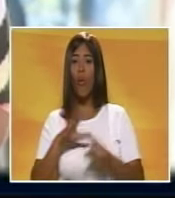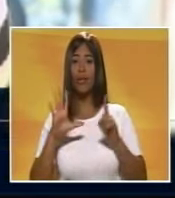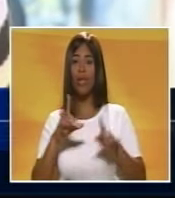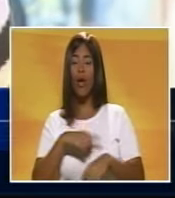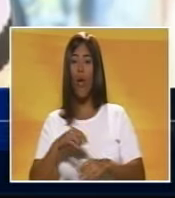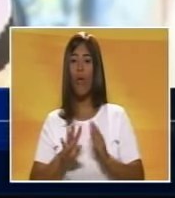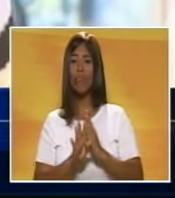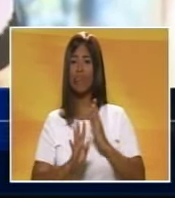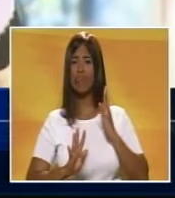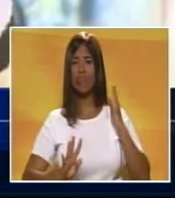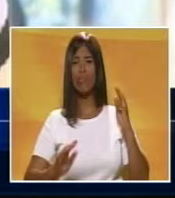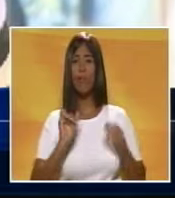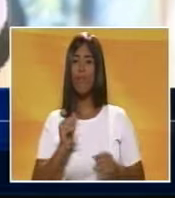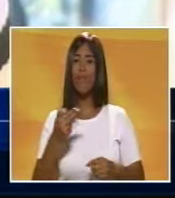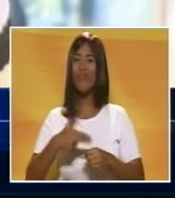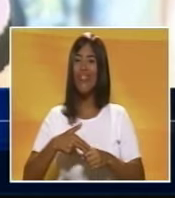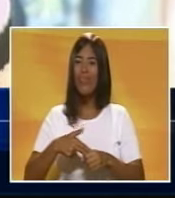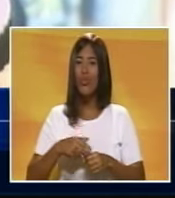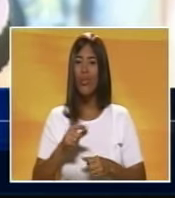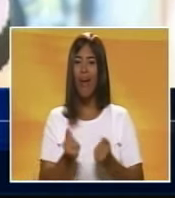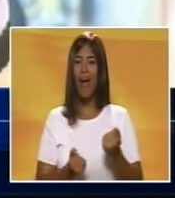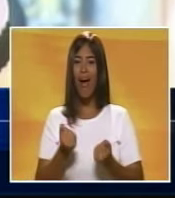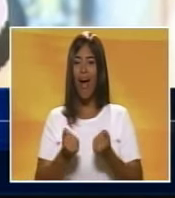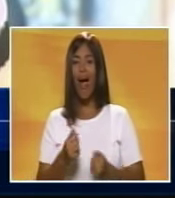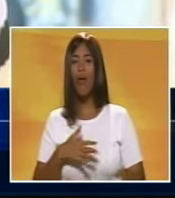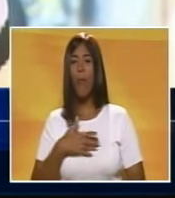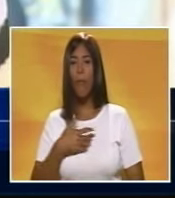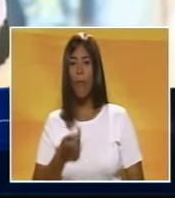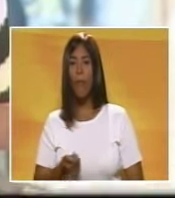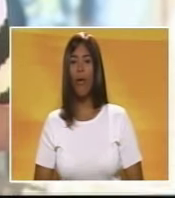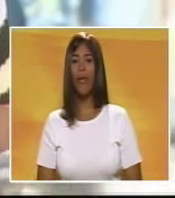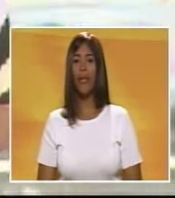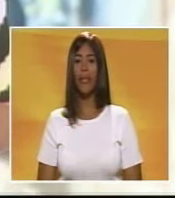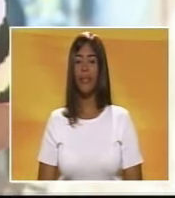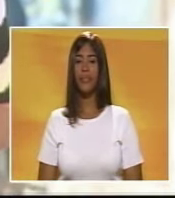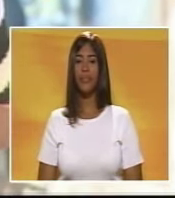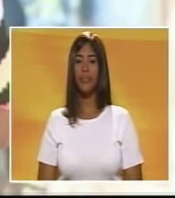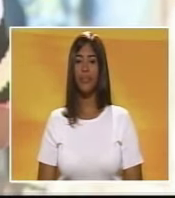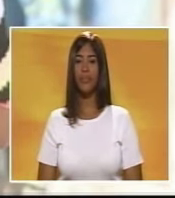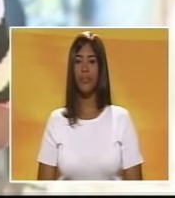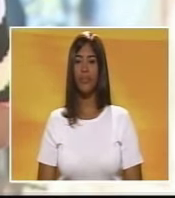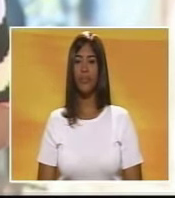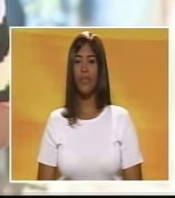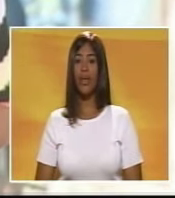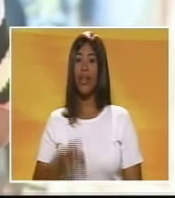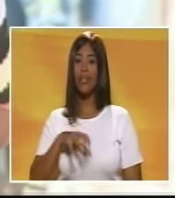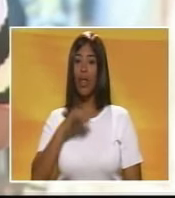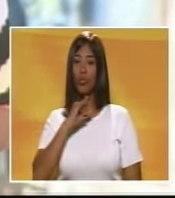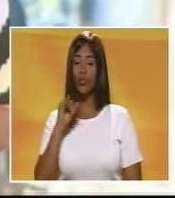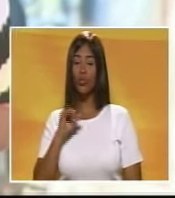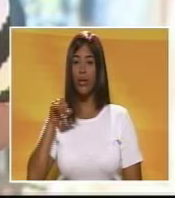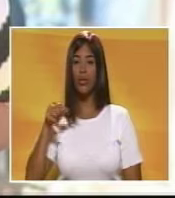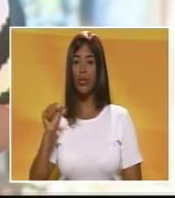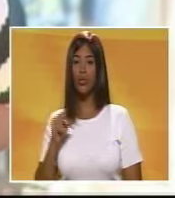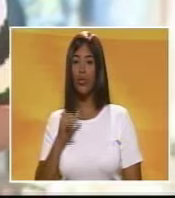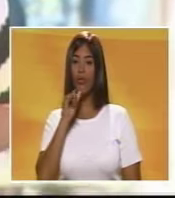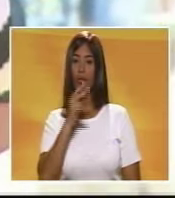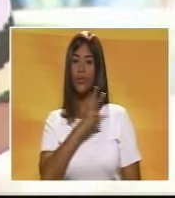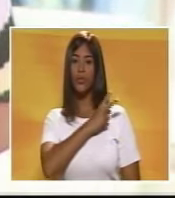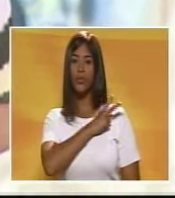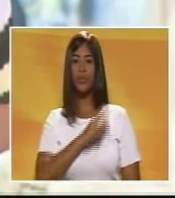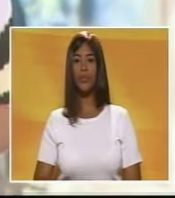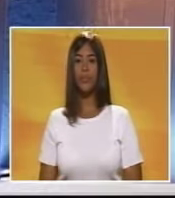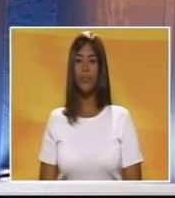largas colas que se realizan en las estaciones de servicio para poder surtir de combustible sus vehículos. Desde el estado Zulia, Jenny Soto,